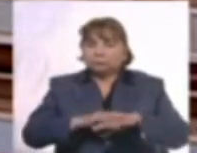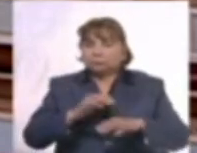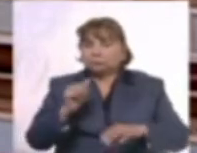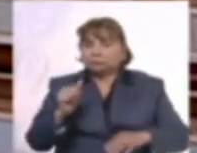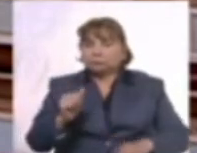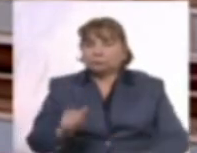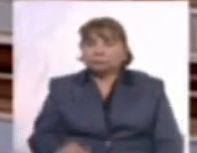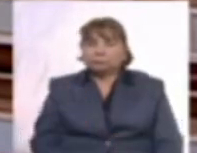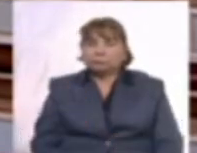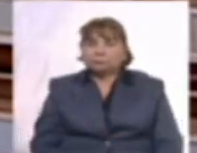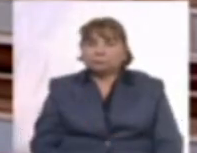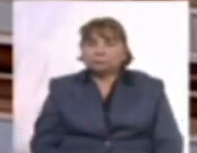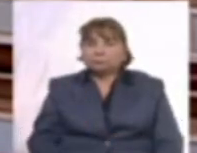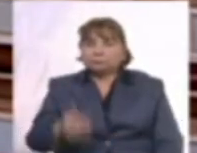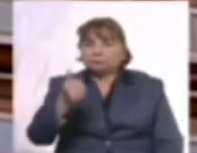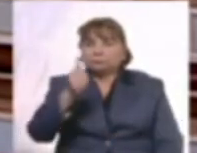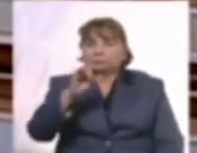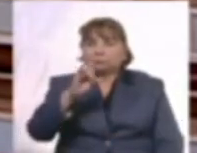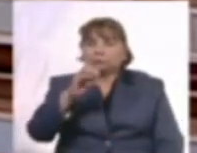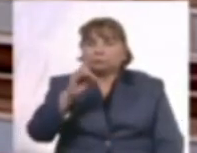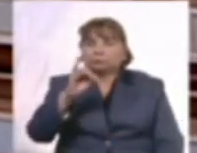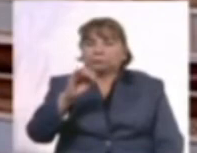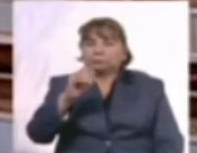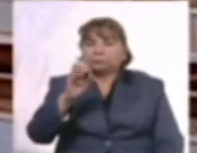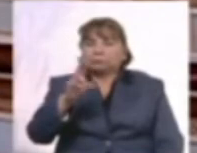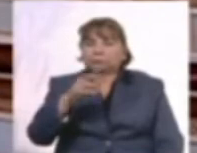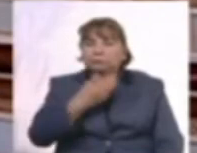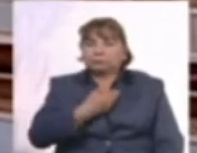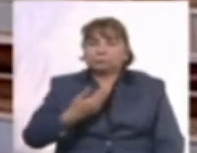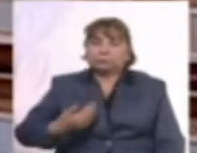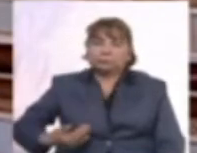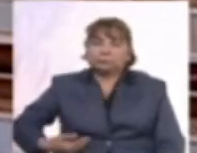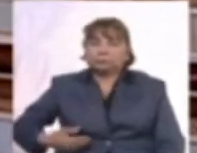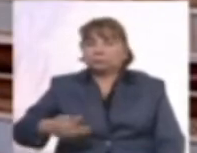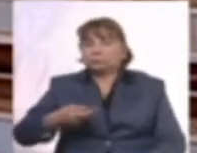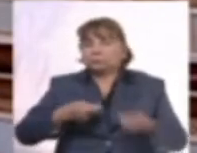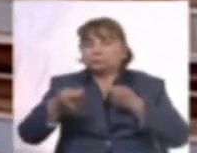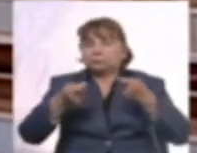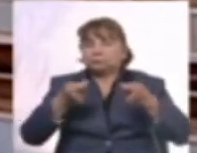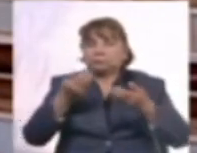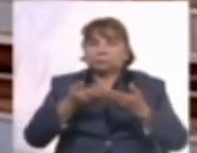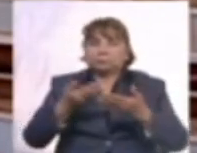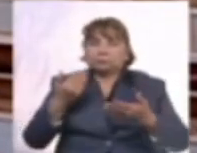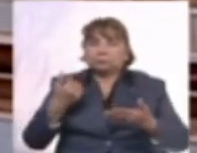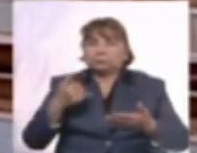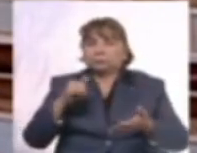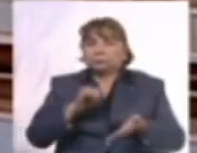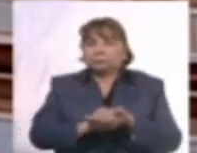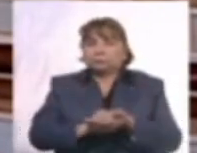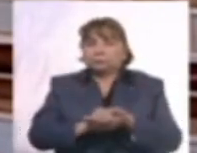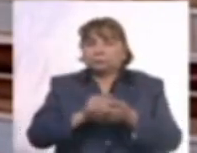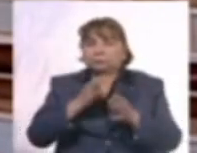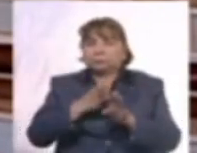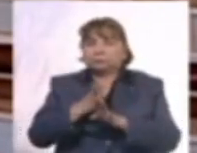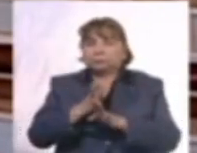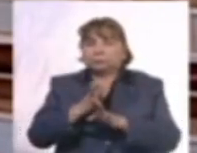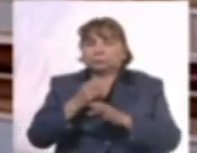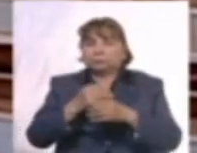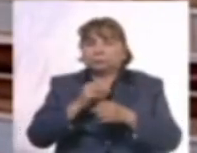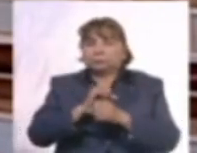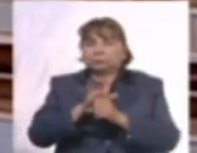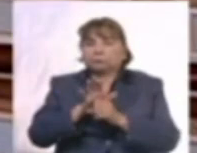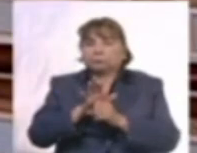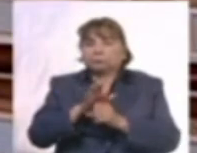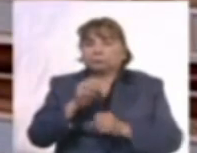a la auditoría que iba a realizar su gobierno a la gestión anterior sobre el manejo integral del tratamiento